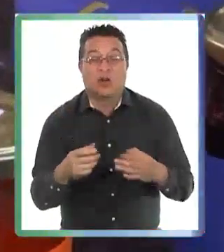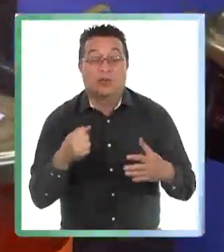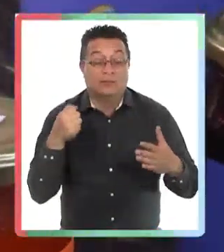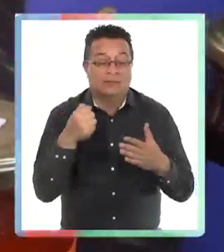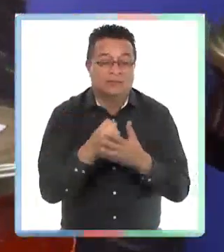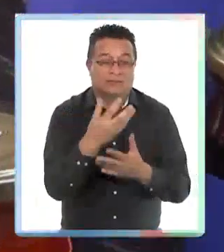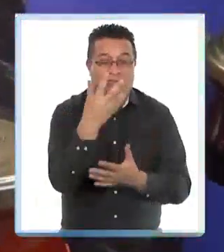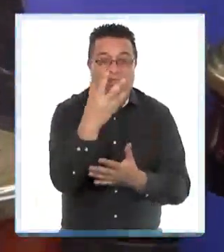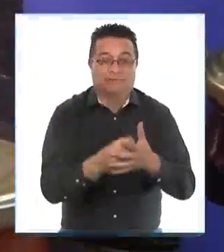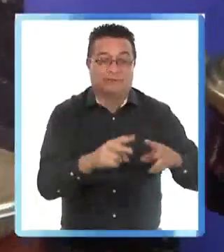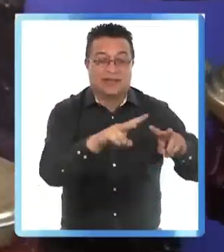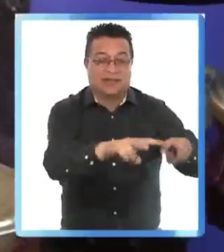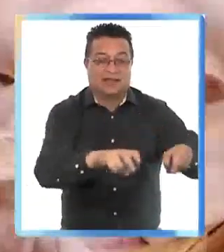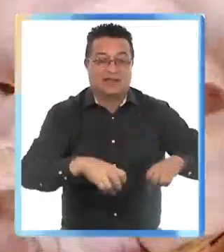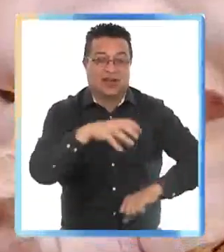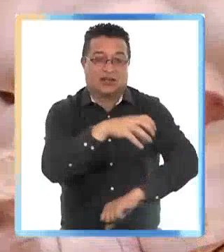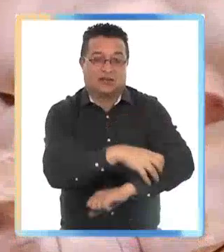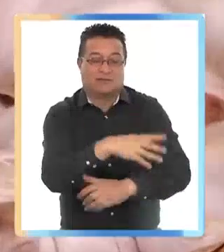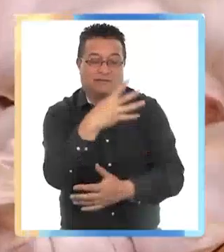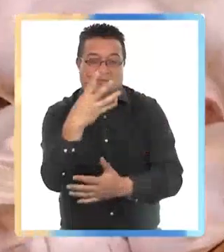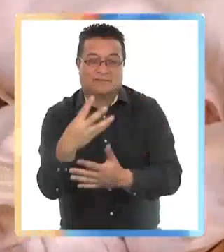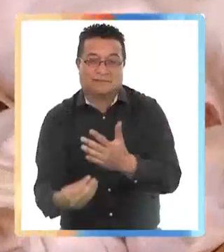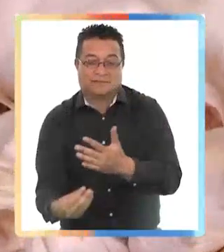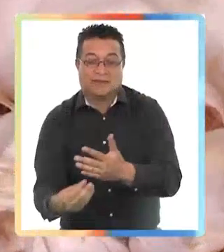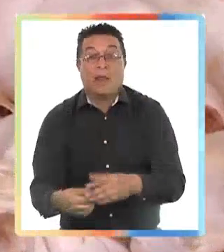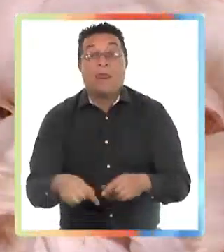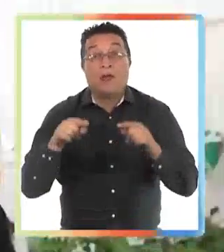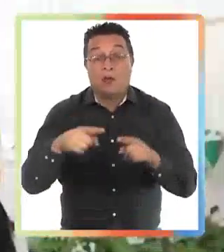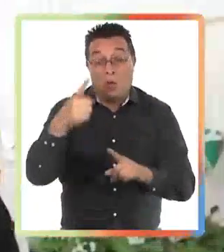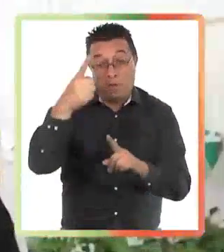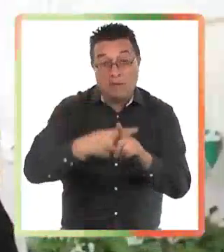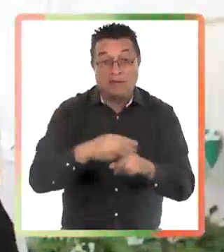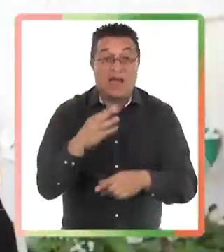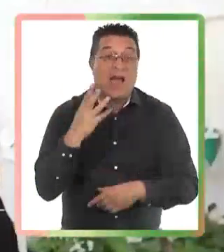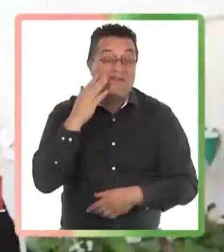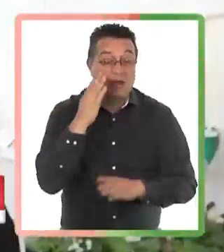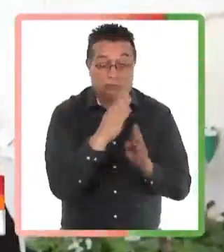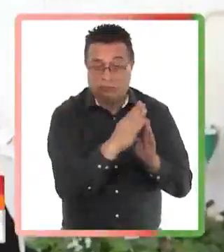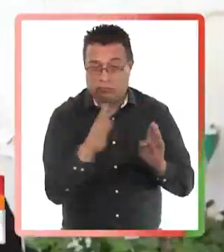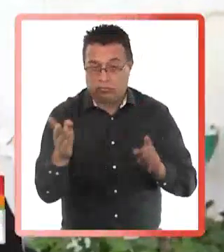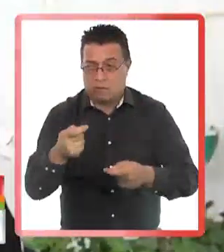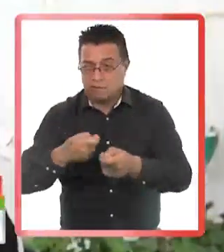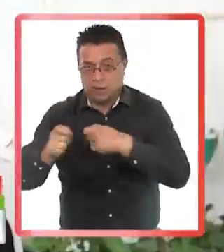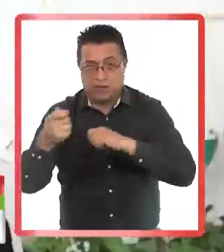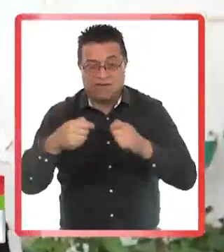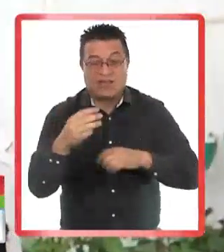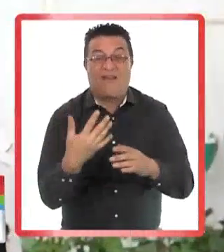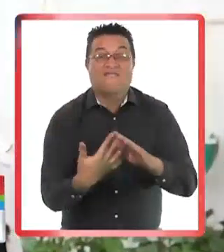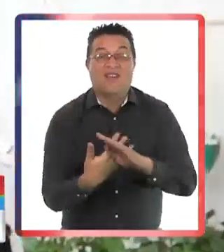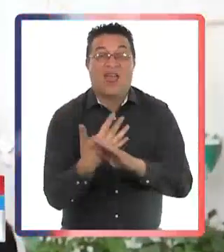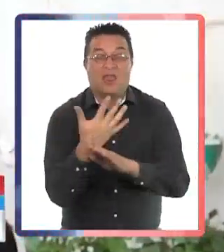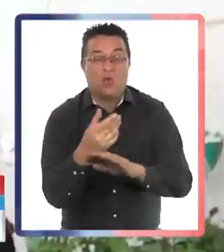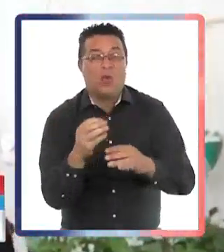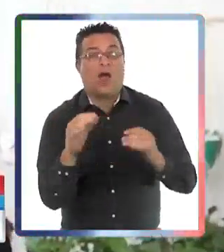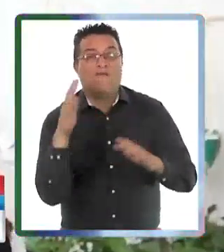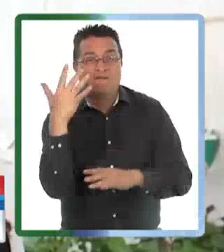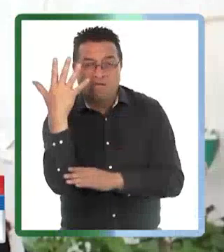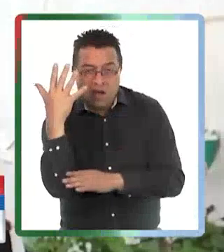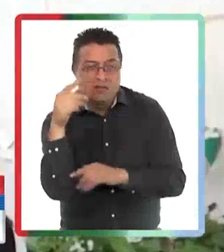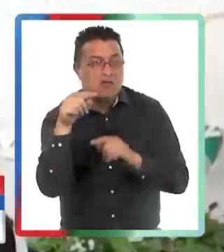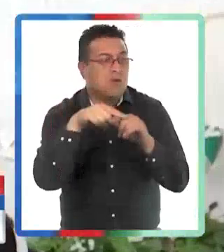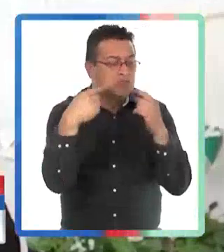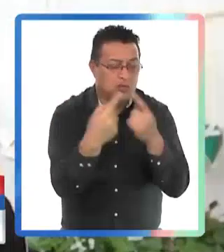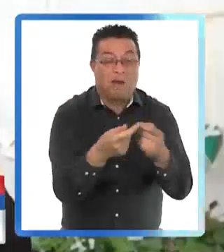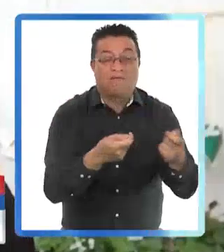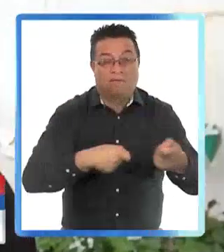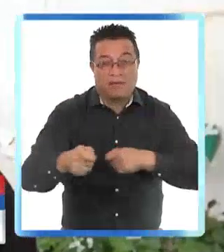ya que se avecina el fin de la temporada agrícola en la región. Vamos a estar por todo el mes de abril vendiendo nuestras verduras, nuestras